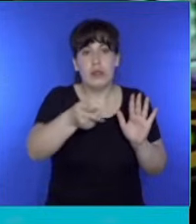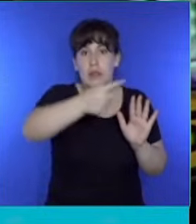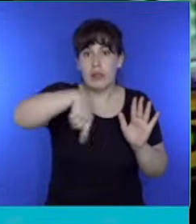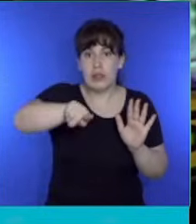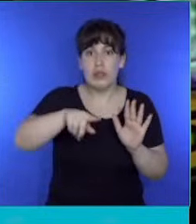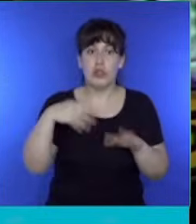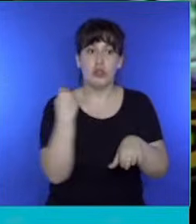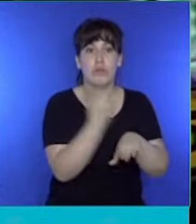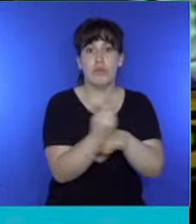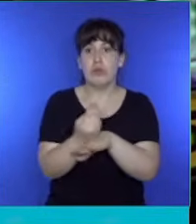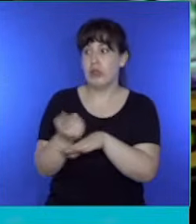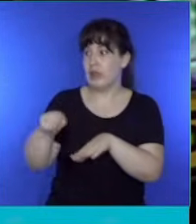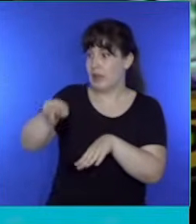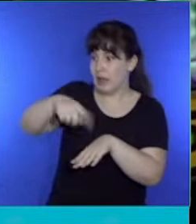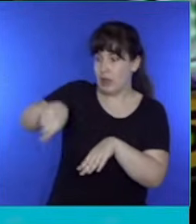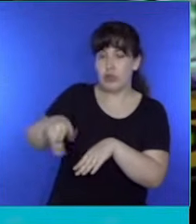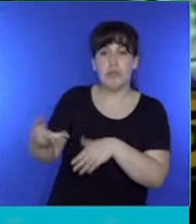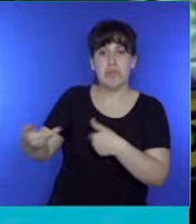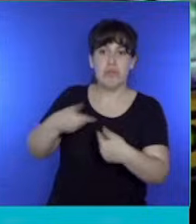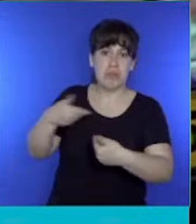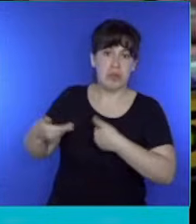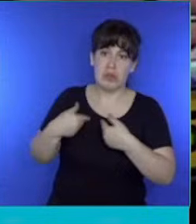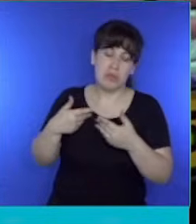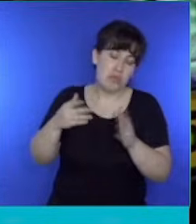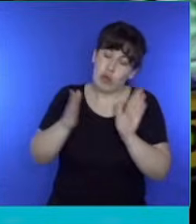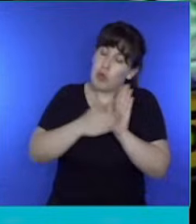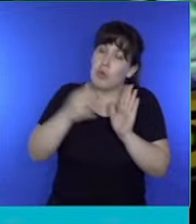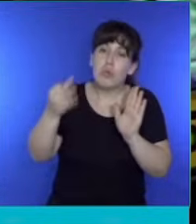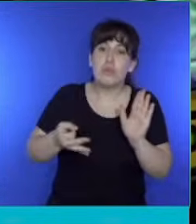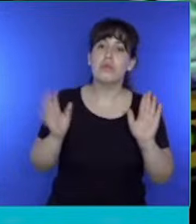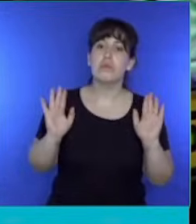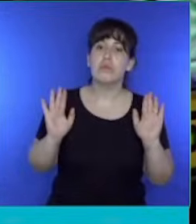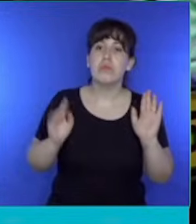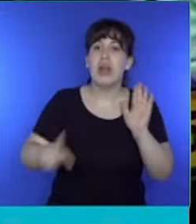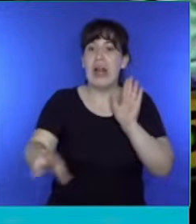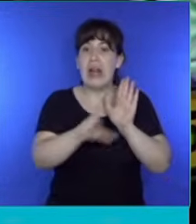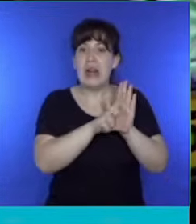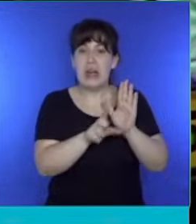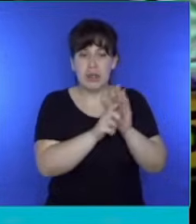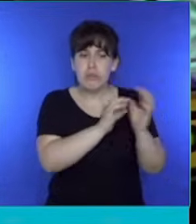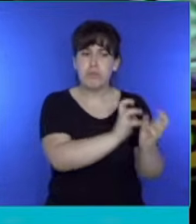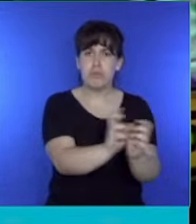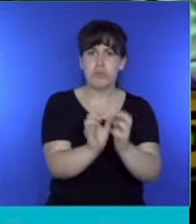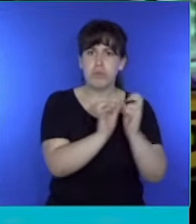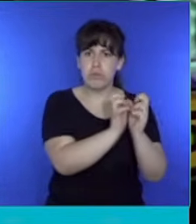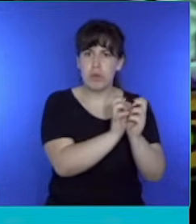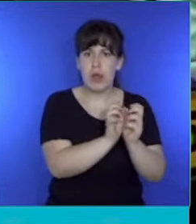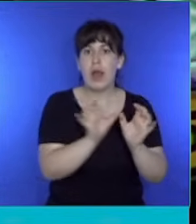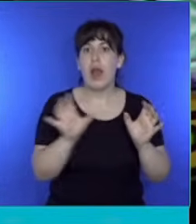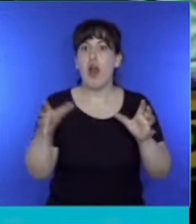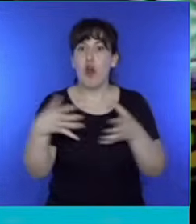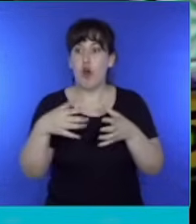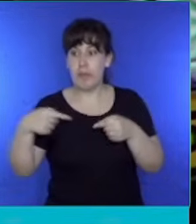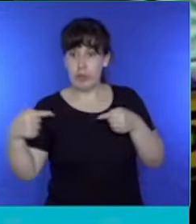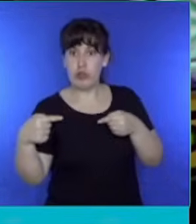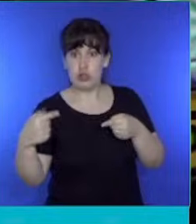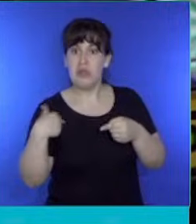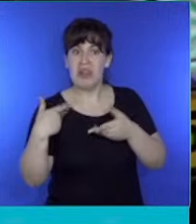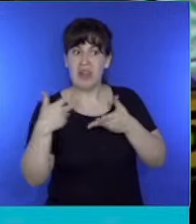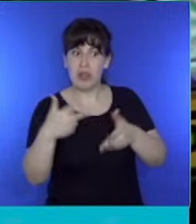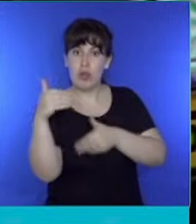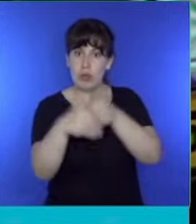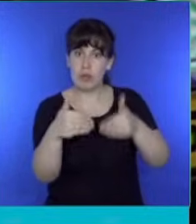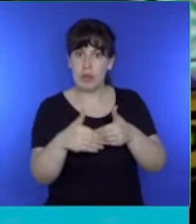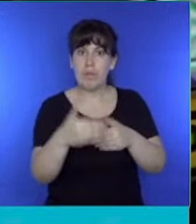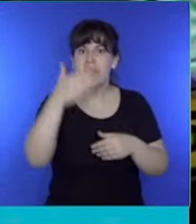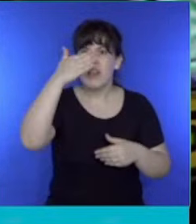nuestros representados. Íbamos a tratar esa ley, había una parte de la oposición que dijo que la iba a votar, y luego